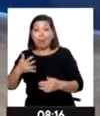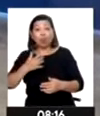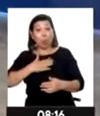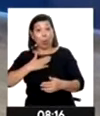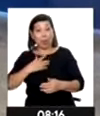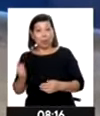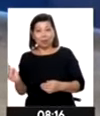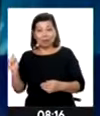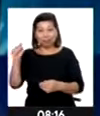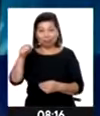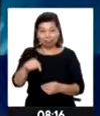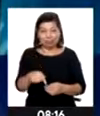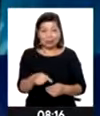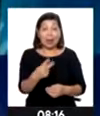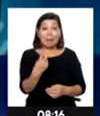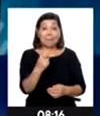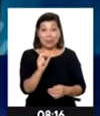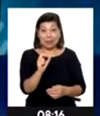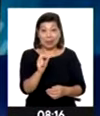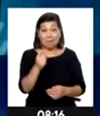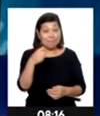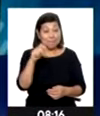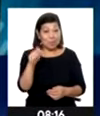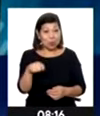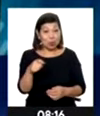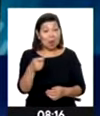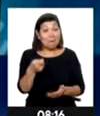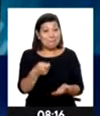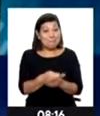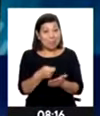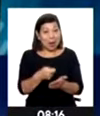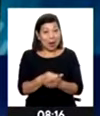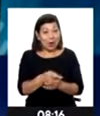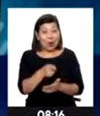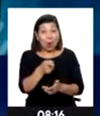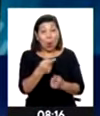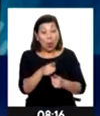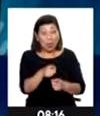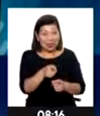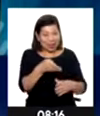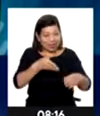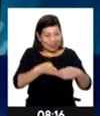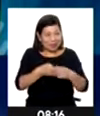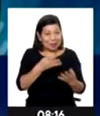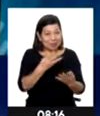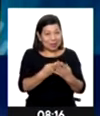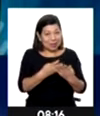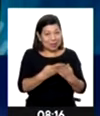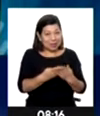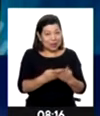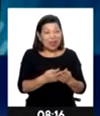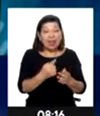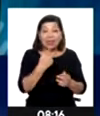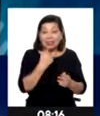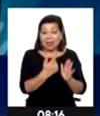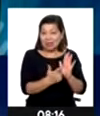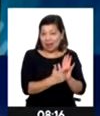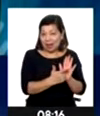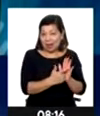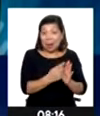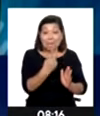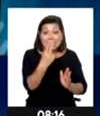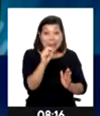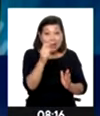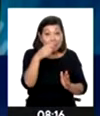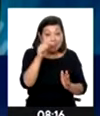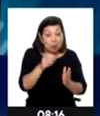que retengan el 20% del sueldo de este privado de libertad, porque así dice el marco legal, y este